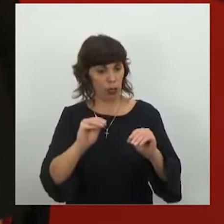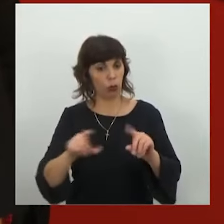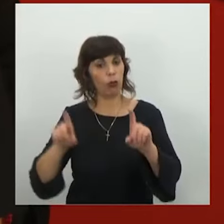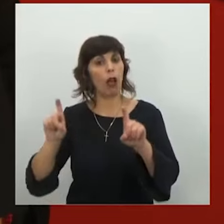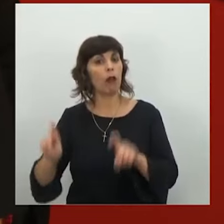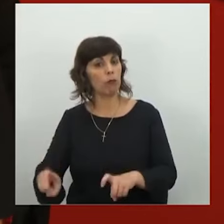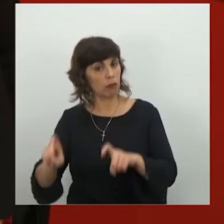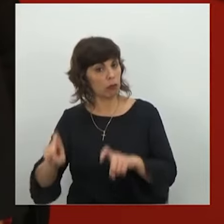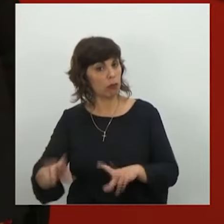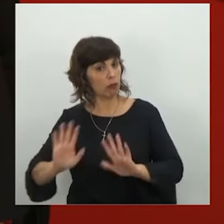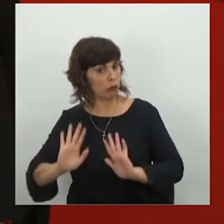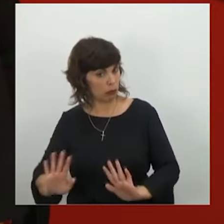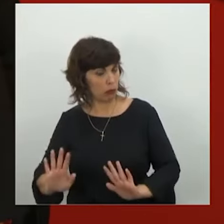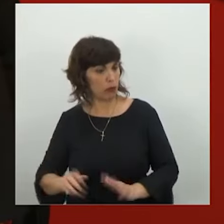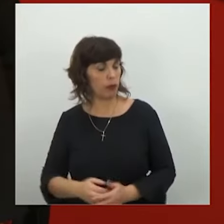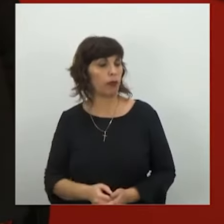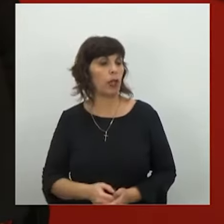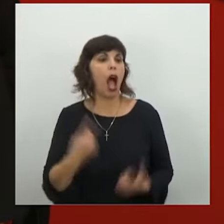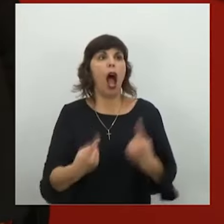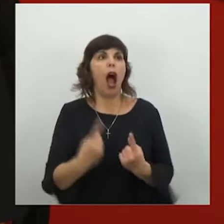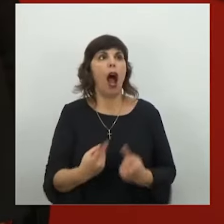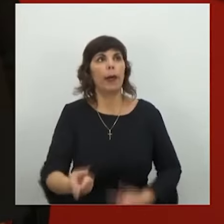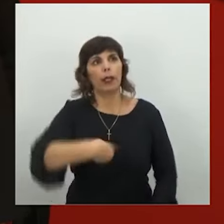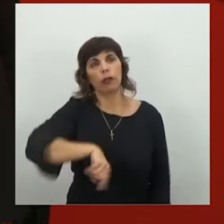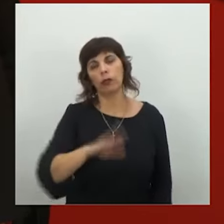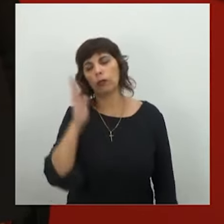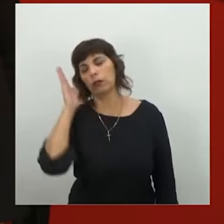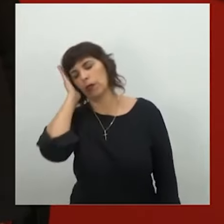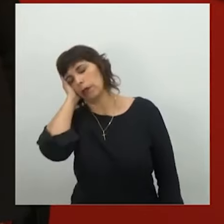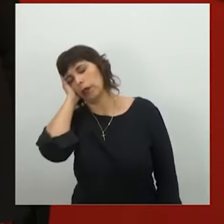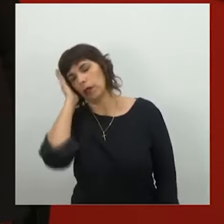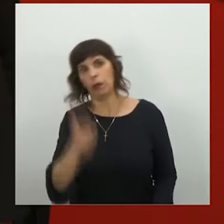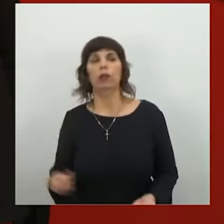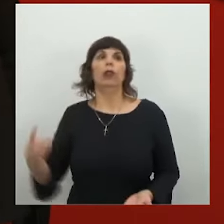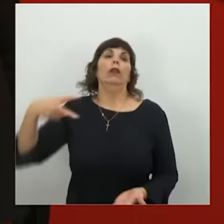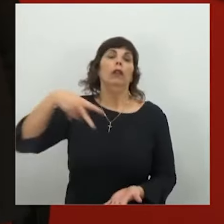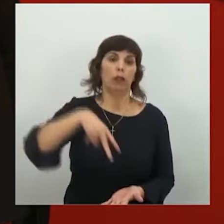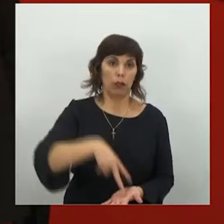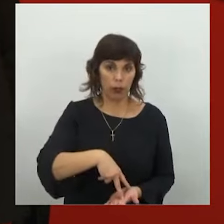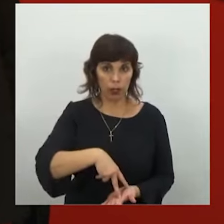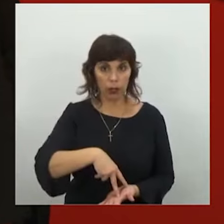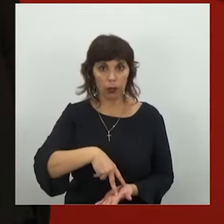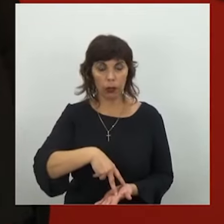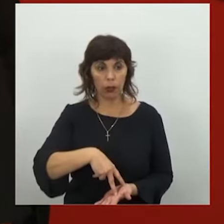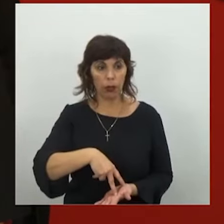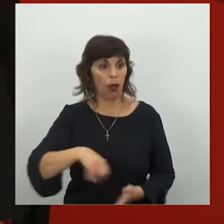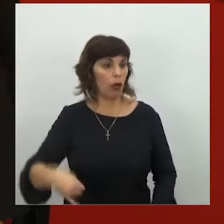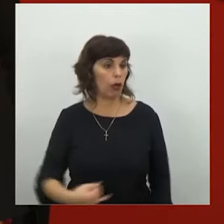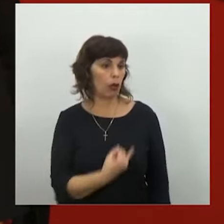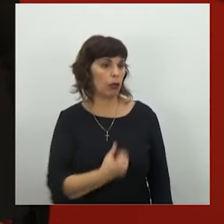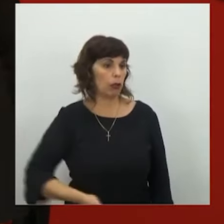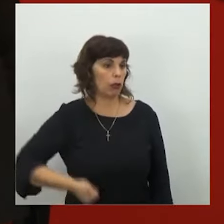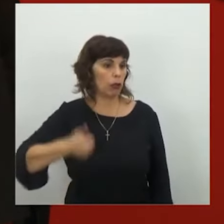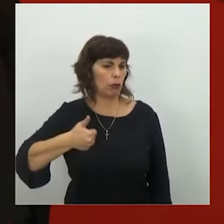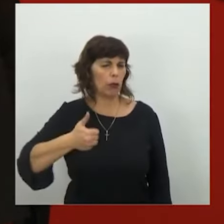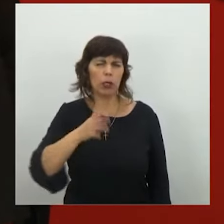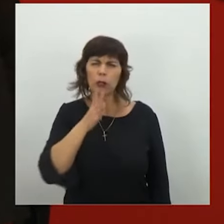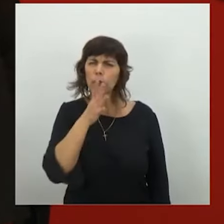¿Cuántas veces nos acostamos y nos levantamos algunas veces más cansados todavía? ¿Por